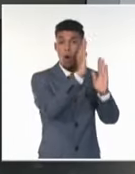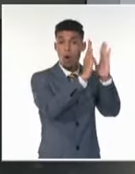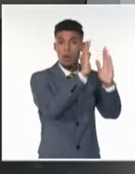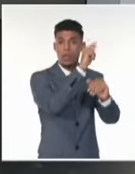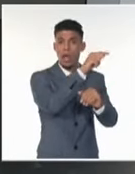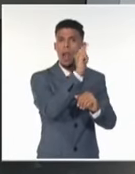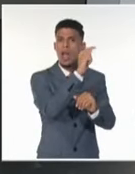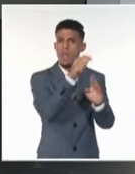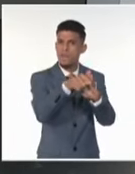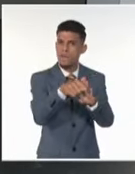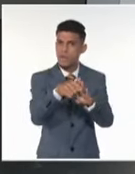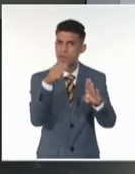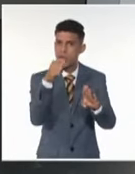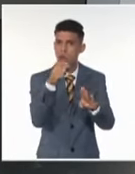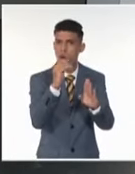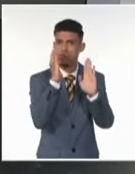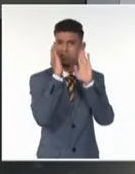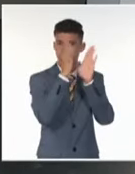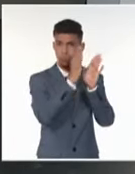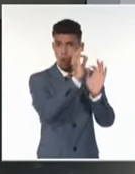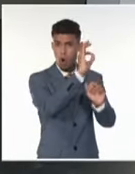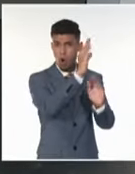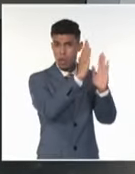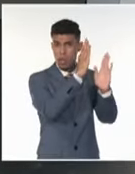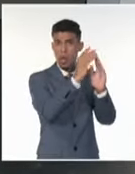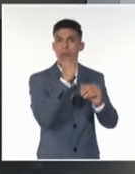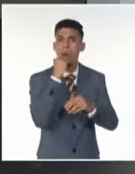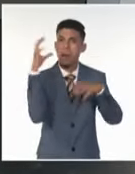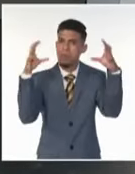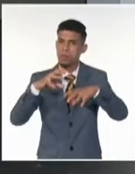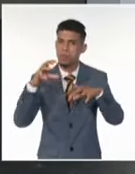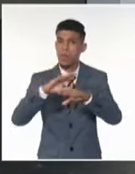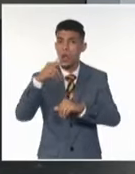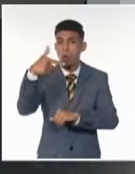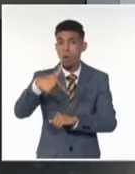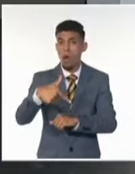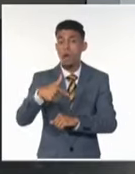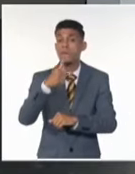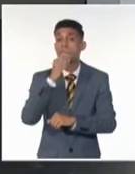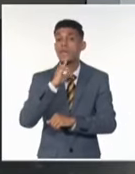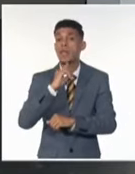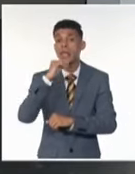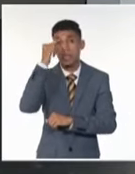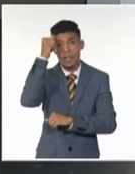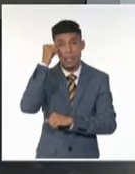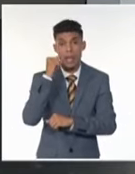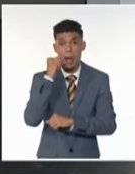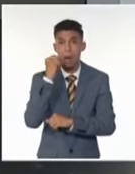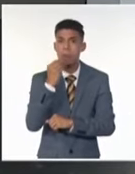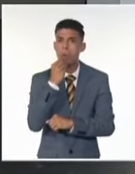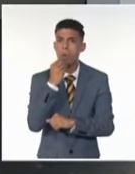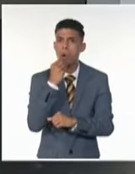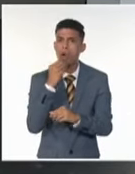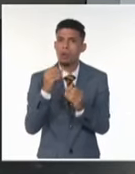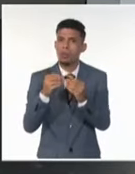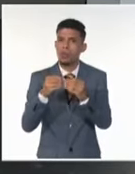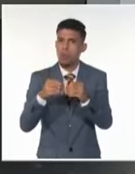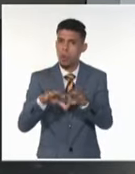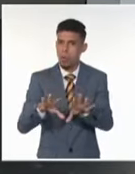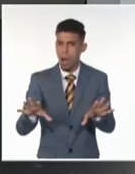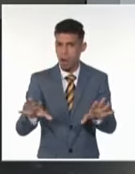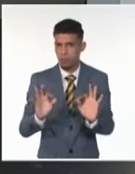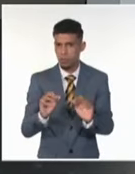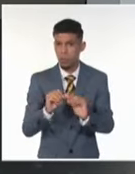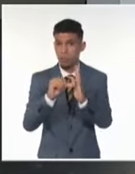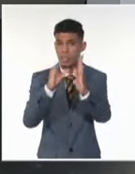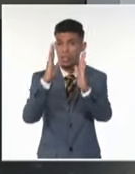condiciones un poco más favorables para la lluvia durante el jueves, pero a partir del viernes y sábado, pues las condiciones van a ser ya un poco más estables, sobre todo en el centro y